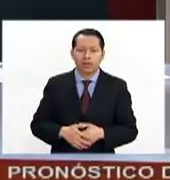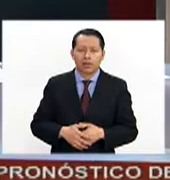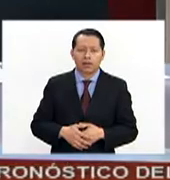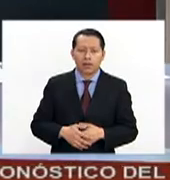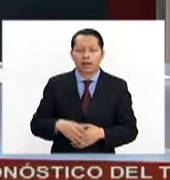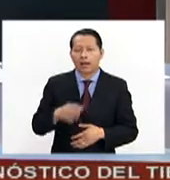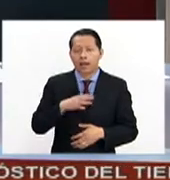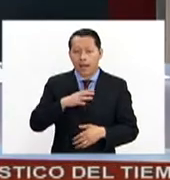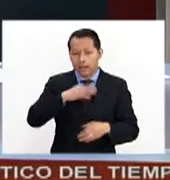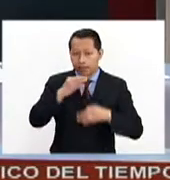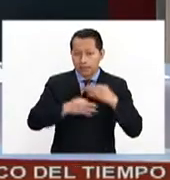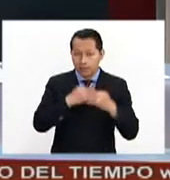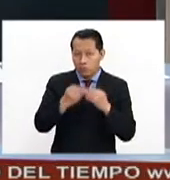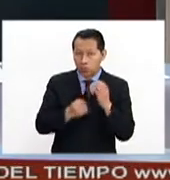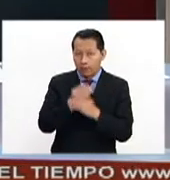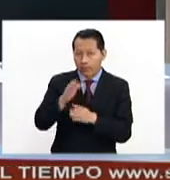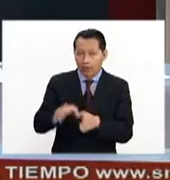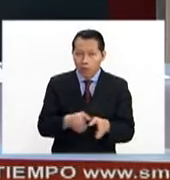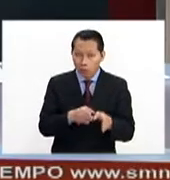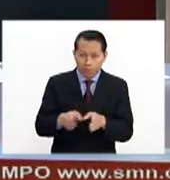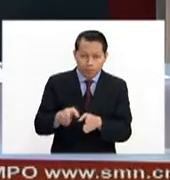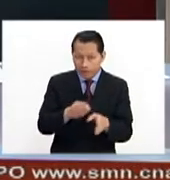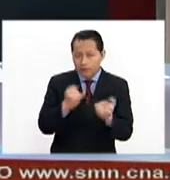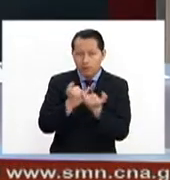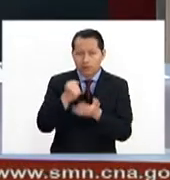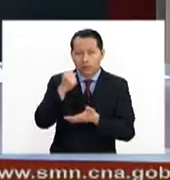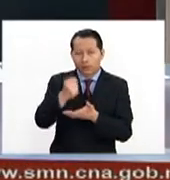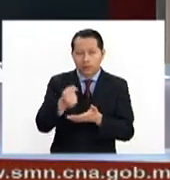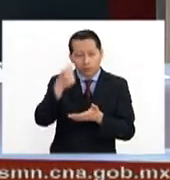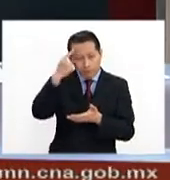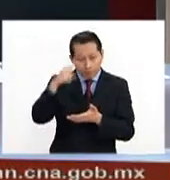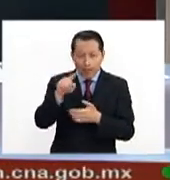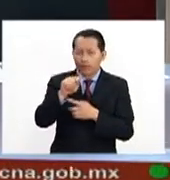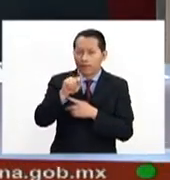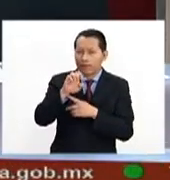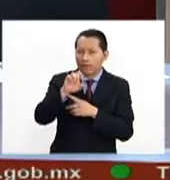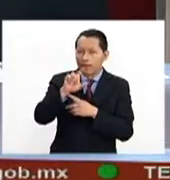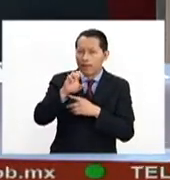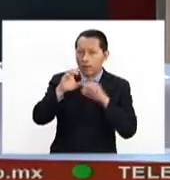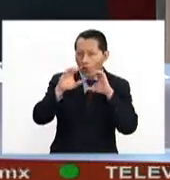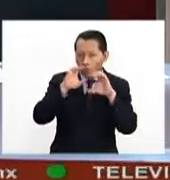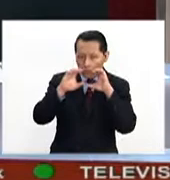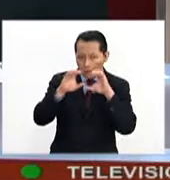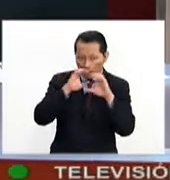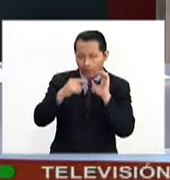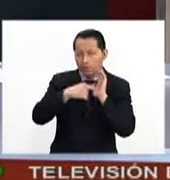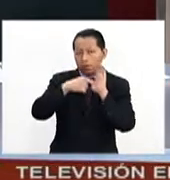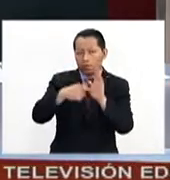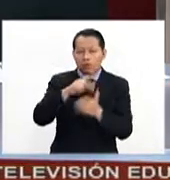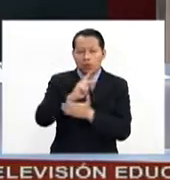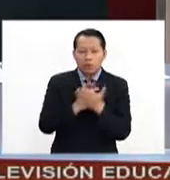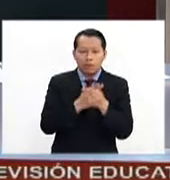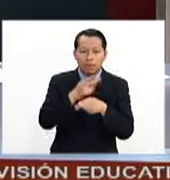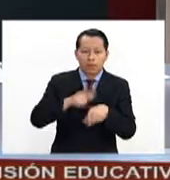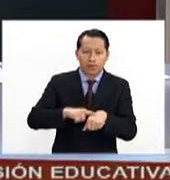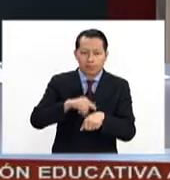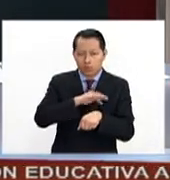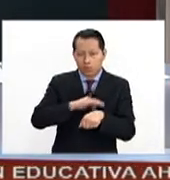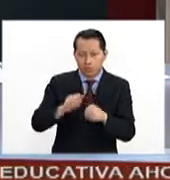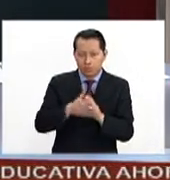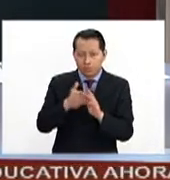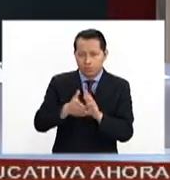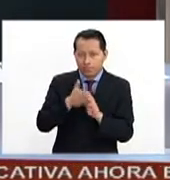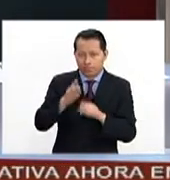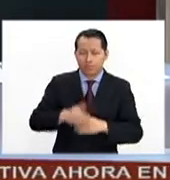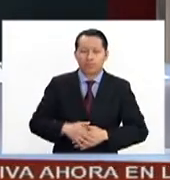Con el anuncio de nuevas autopistas e inversión en telecomunicaciones, se presentaron los detalles del Programa Nacional de